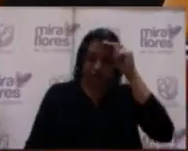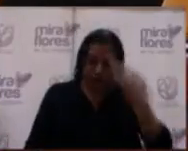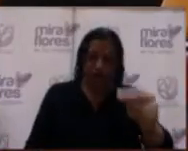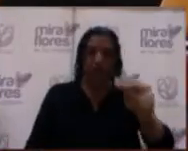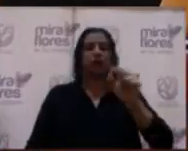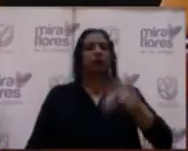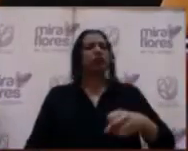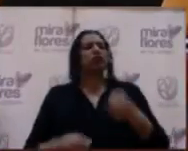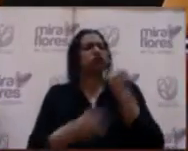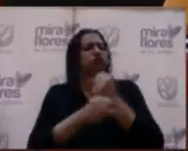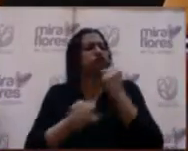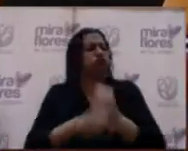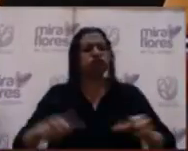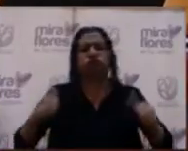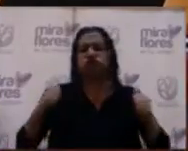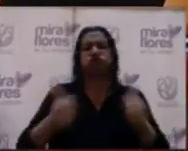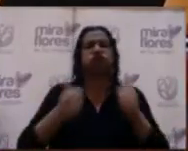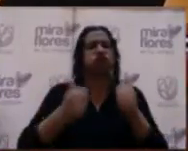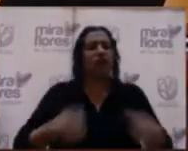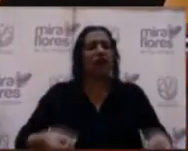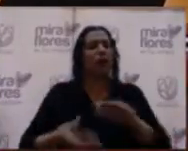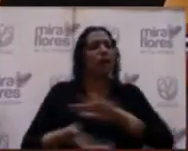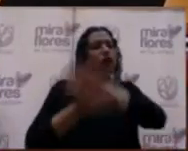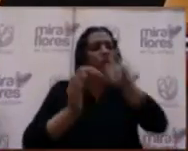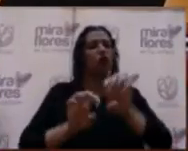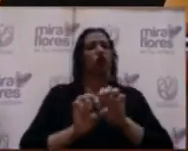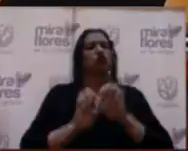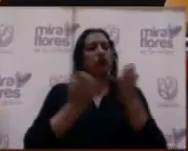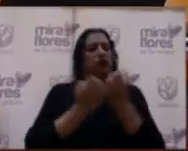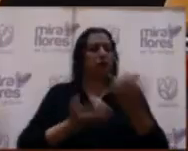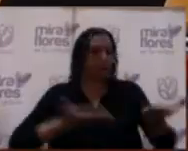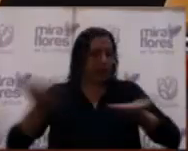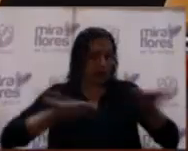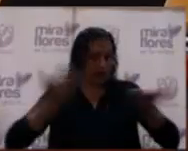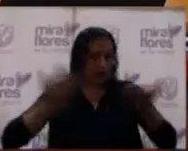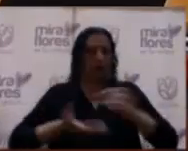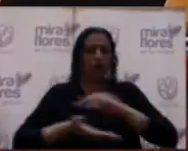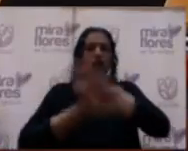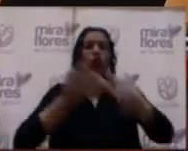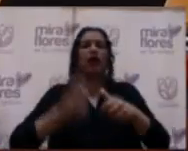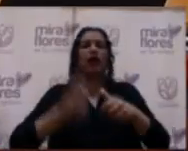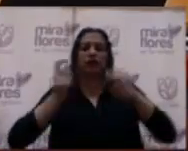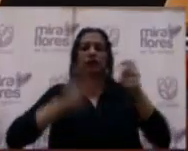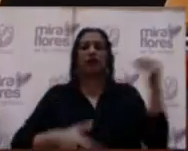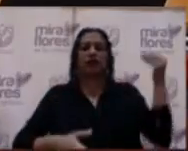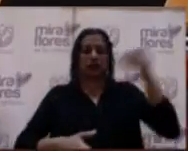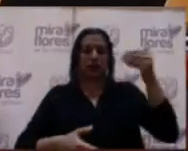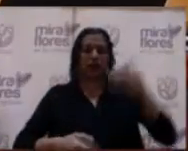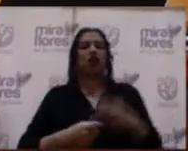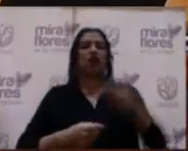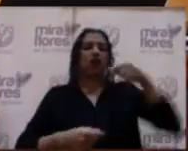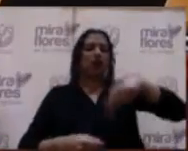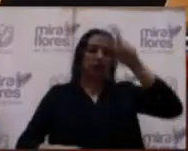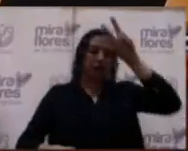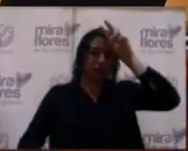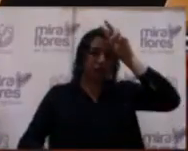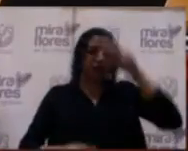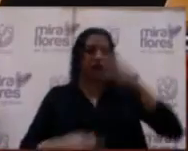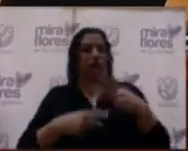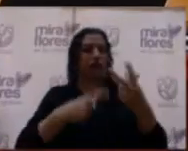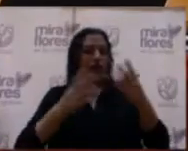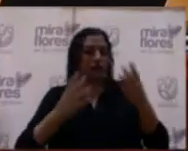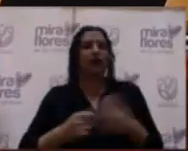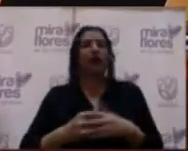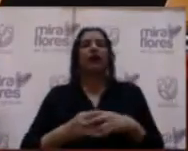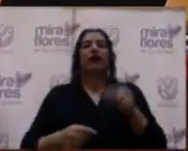la eficiente labor desplegada por su equipo para la atención de tan ilustres visitantes. Las efectivas y oportunas